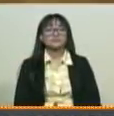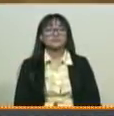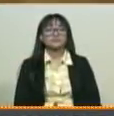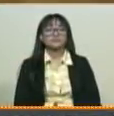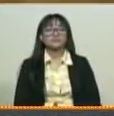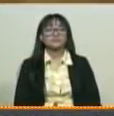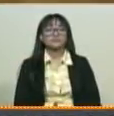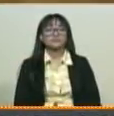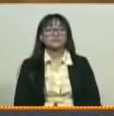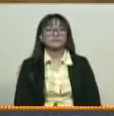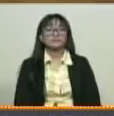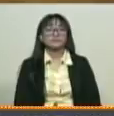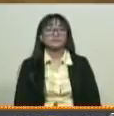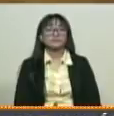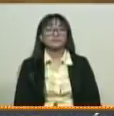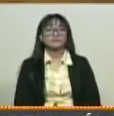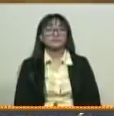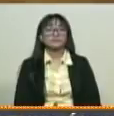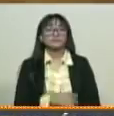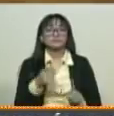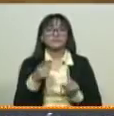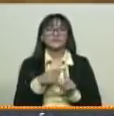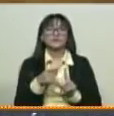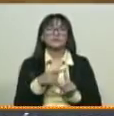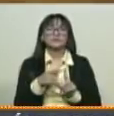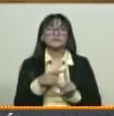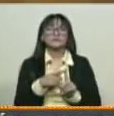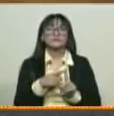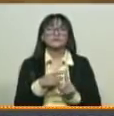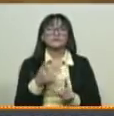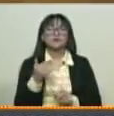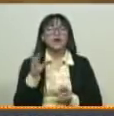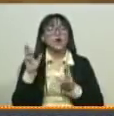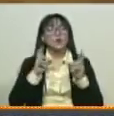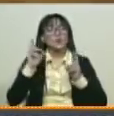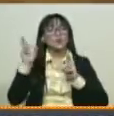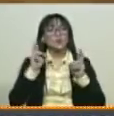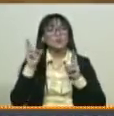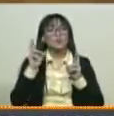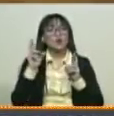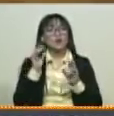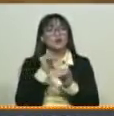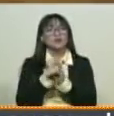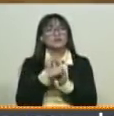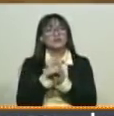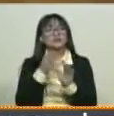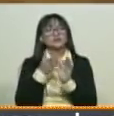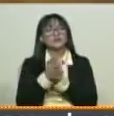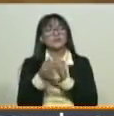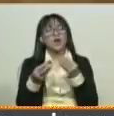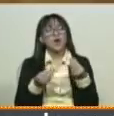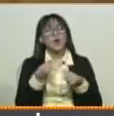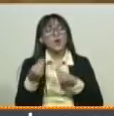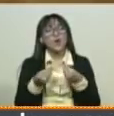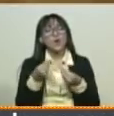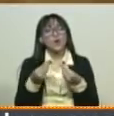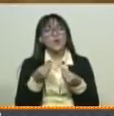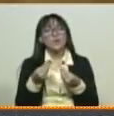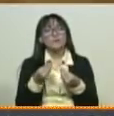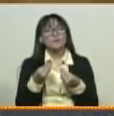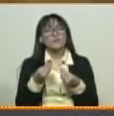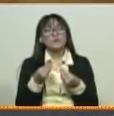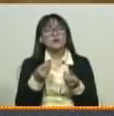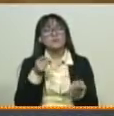preguntas. En primer lugar, hay rumores en las redes sociales sobre cómo quedarían en este caso